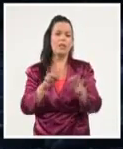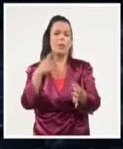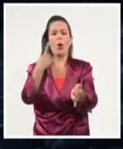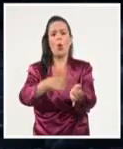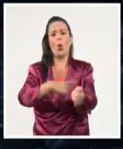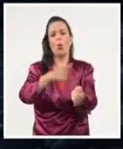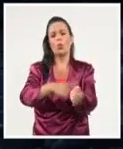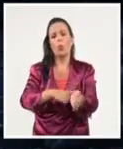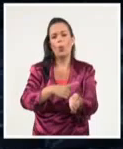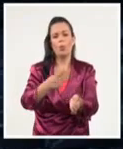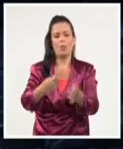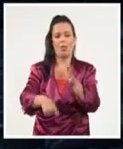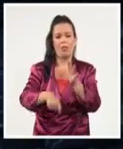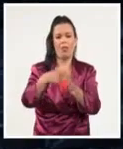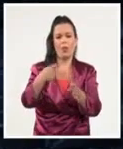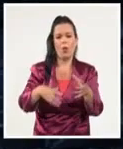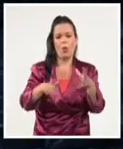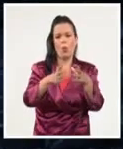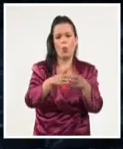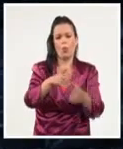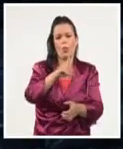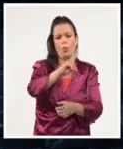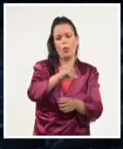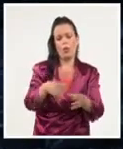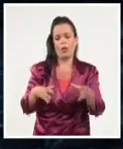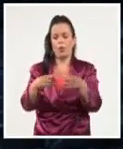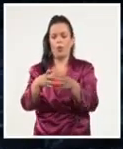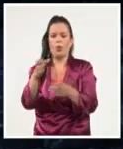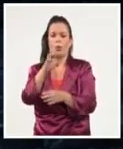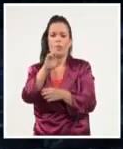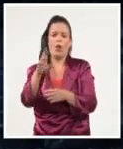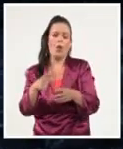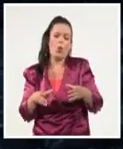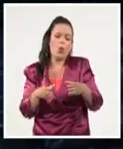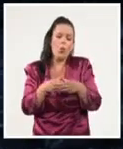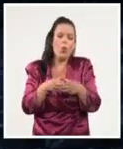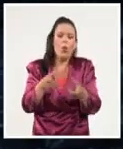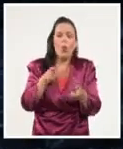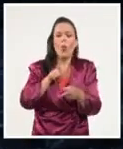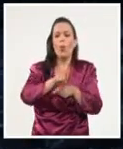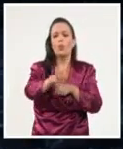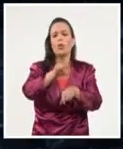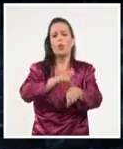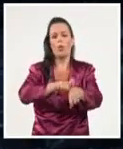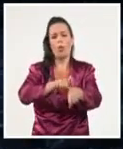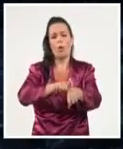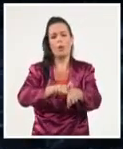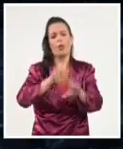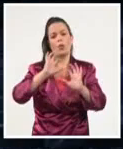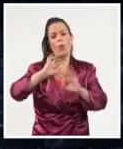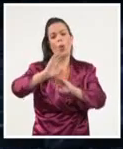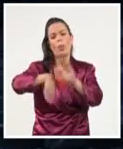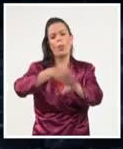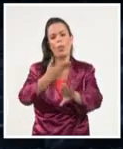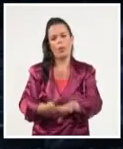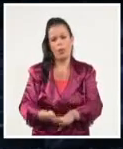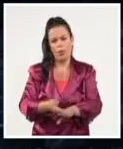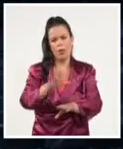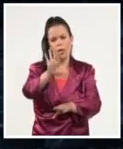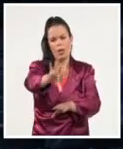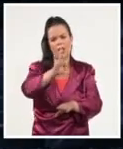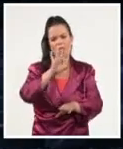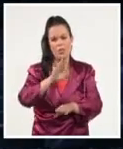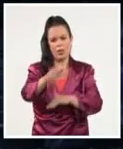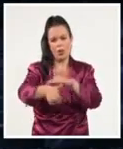partidos bien conocidos, cuando más se hacían alianzas de último minuto o postelectorales. Ahora hay grandes bloques